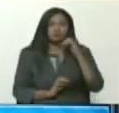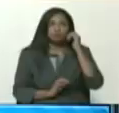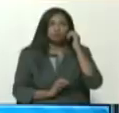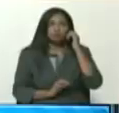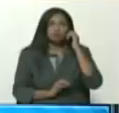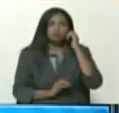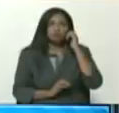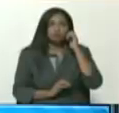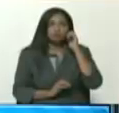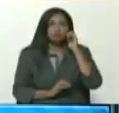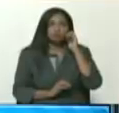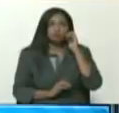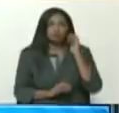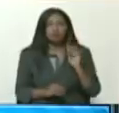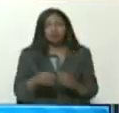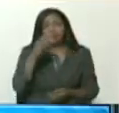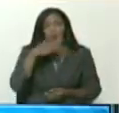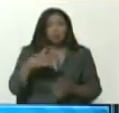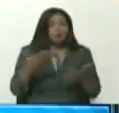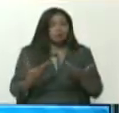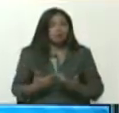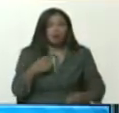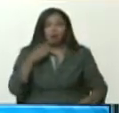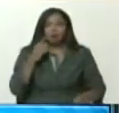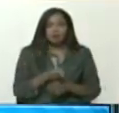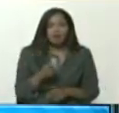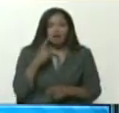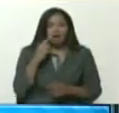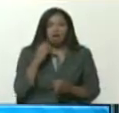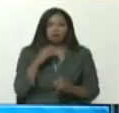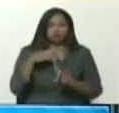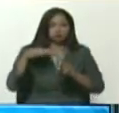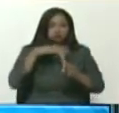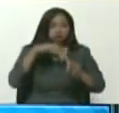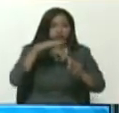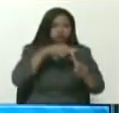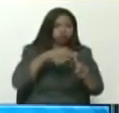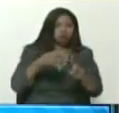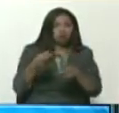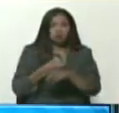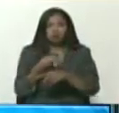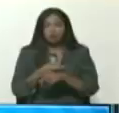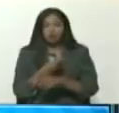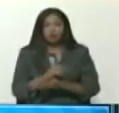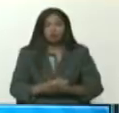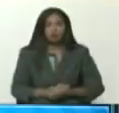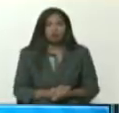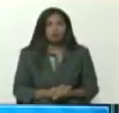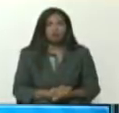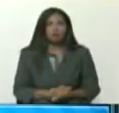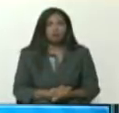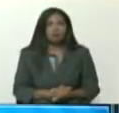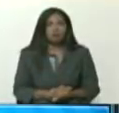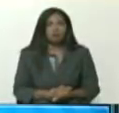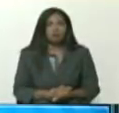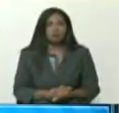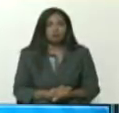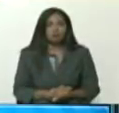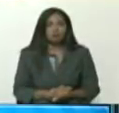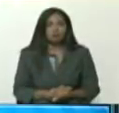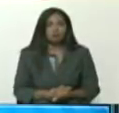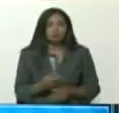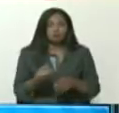que el pueblo ha dado, lo ha hecho obligado y chantajeado por el gobierno. Que el gobierno